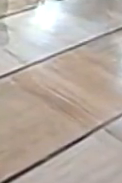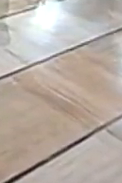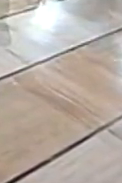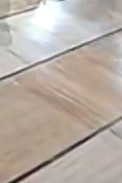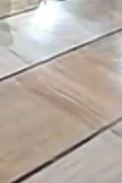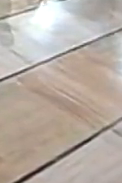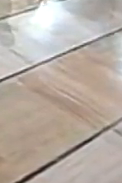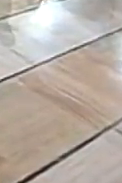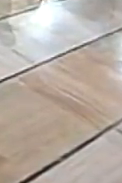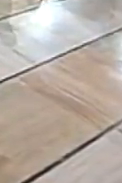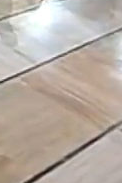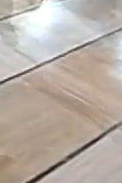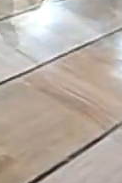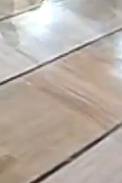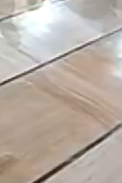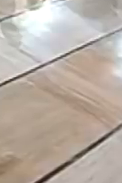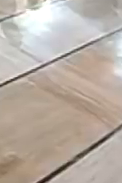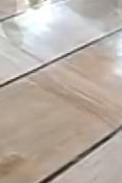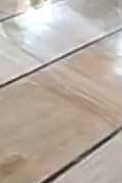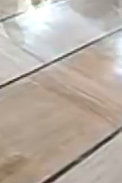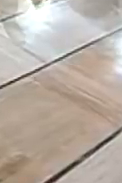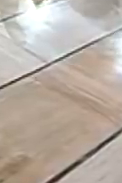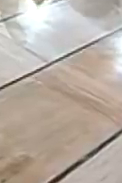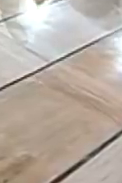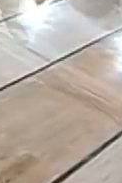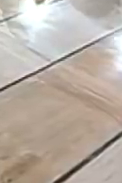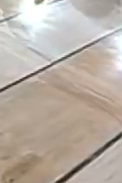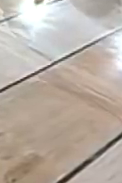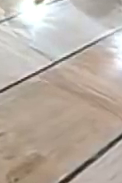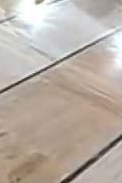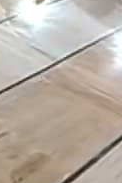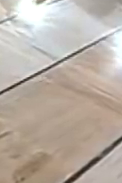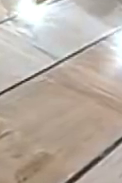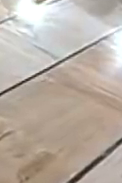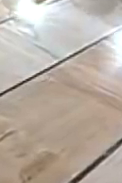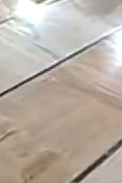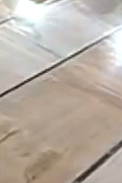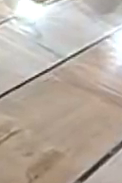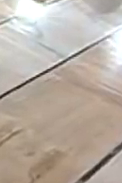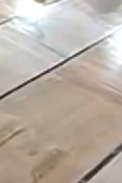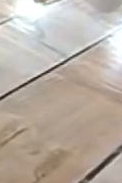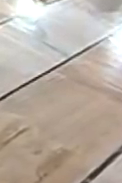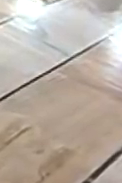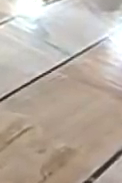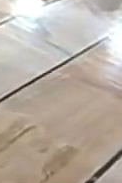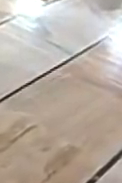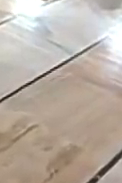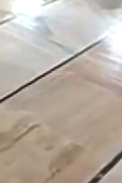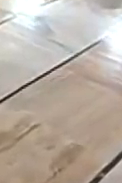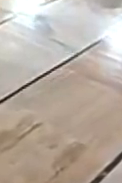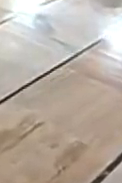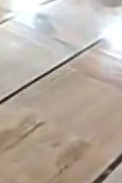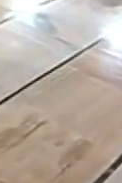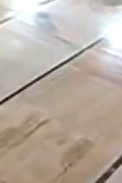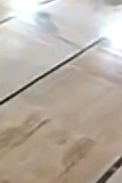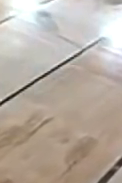Así culmina esta jornada de trabajo del miércoles productivo, liderada por el presidente Nicolás Maduro, con la inauguración del portal